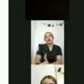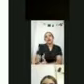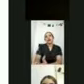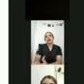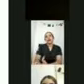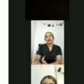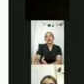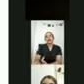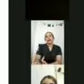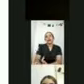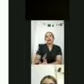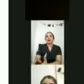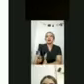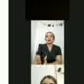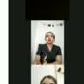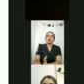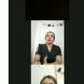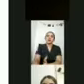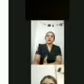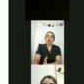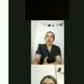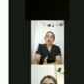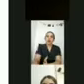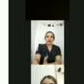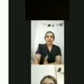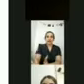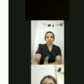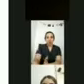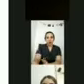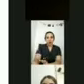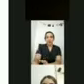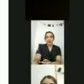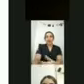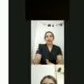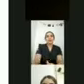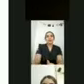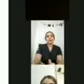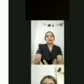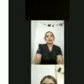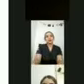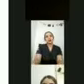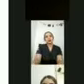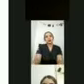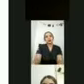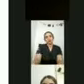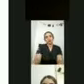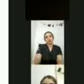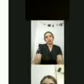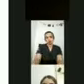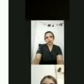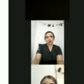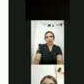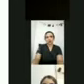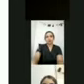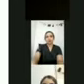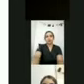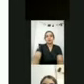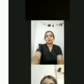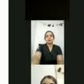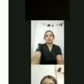social y el proceso que se lleva a cabo en la escuela para llegar a aprender cómo debemos